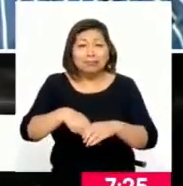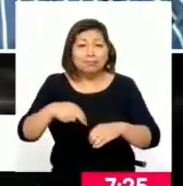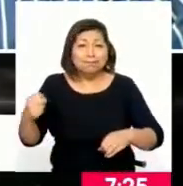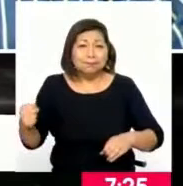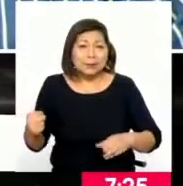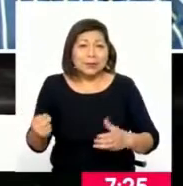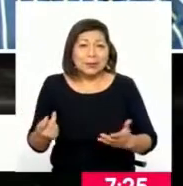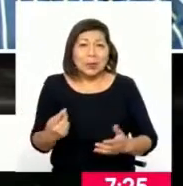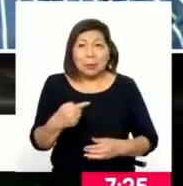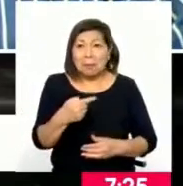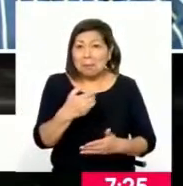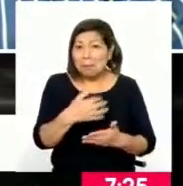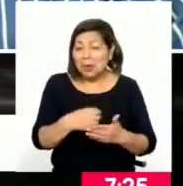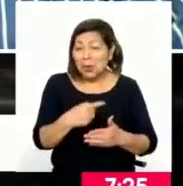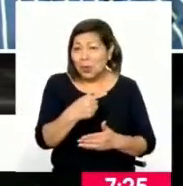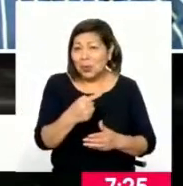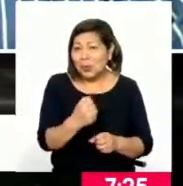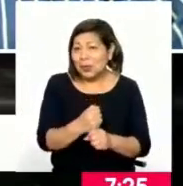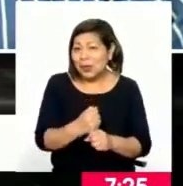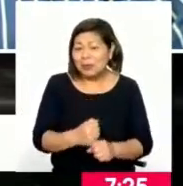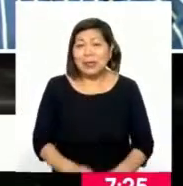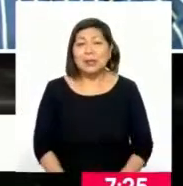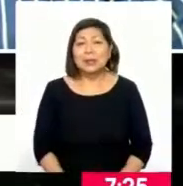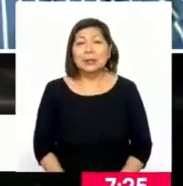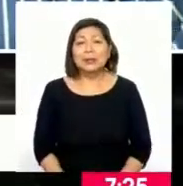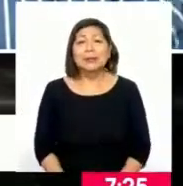gabinete a menos de una semana de cumplir funciones.